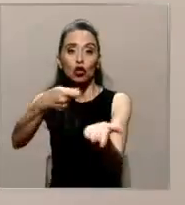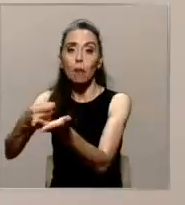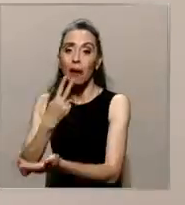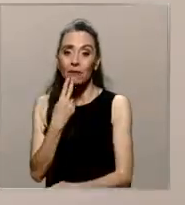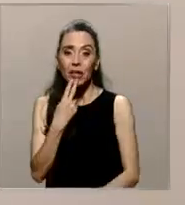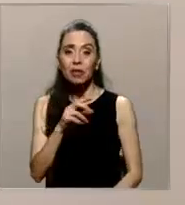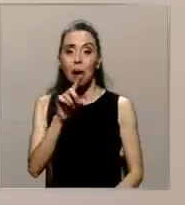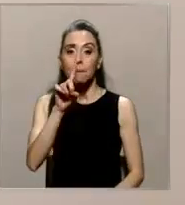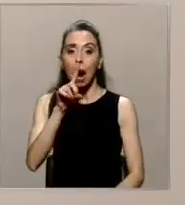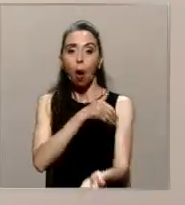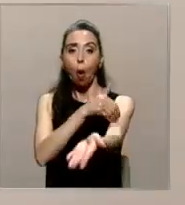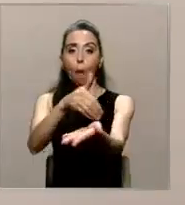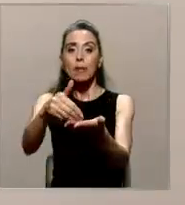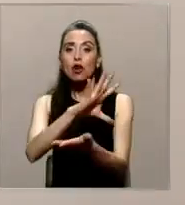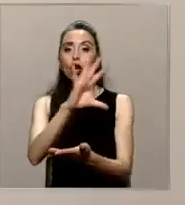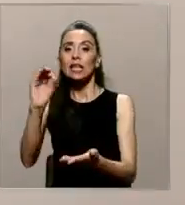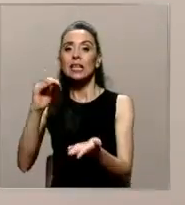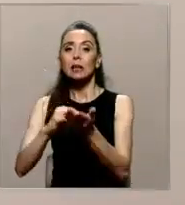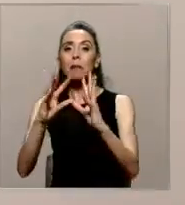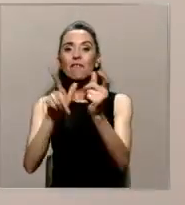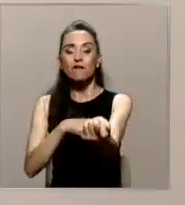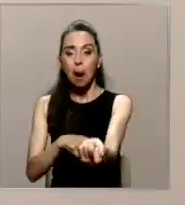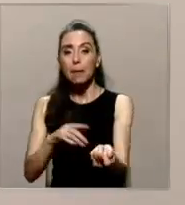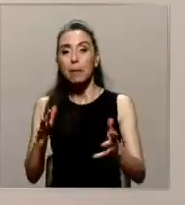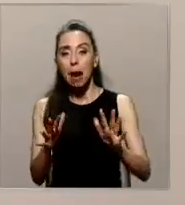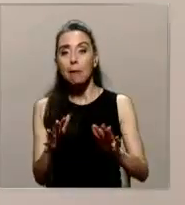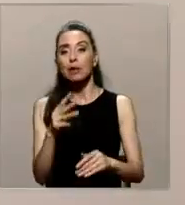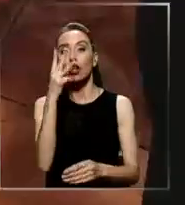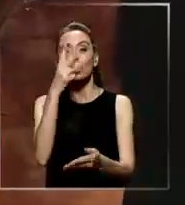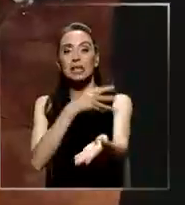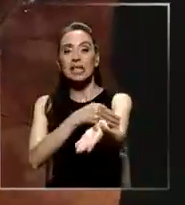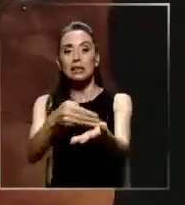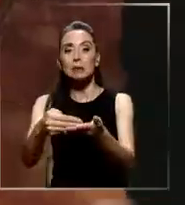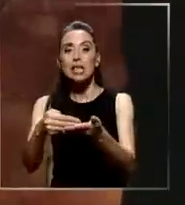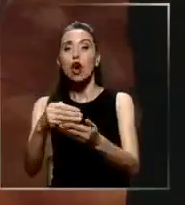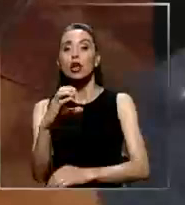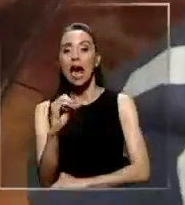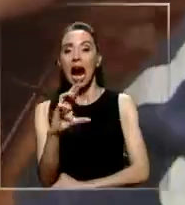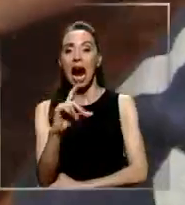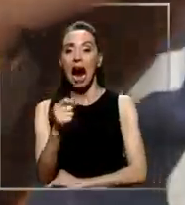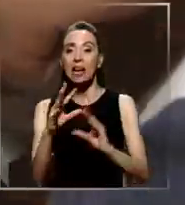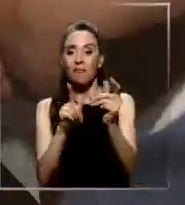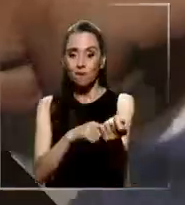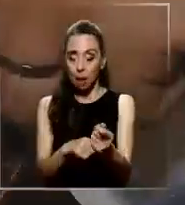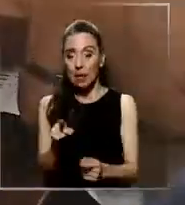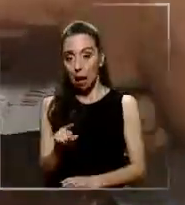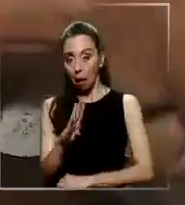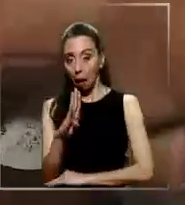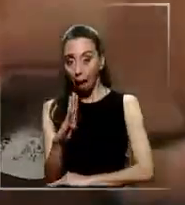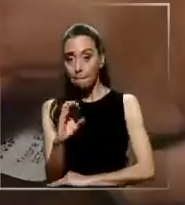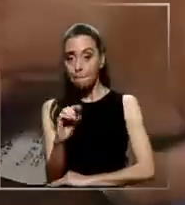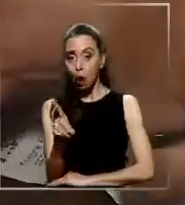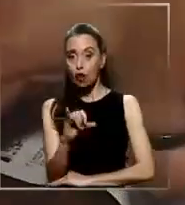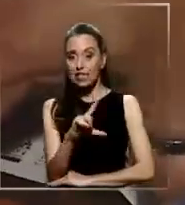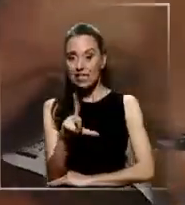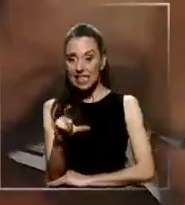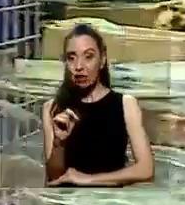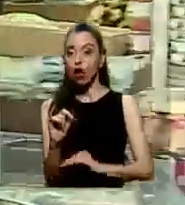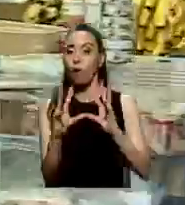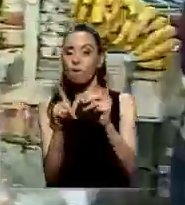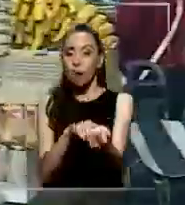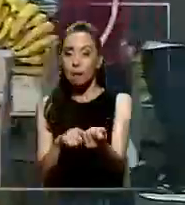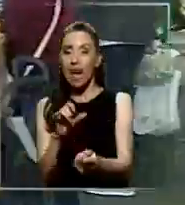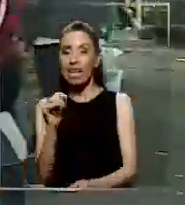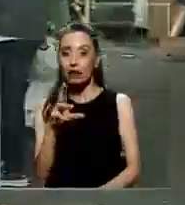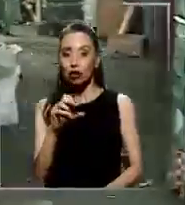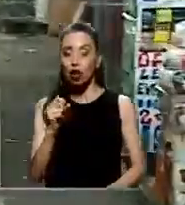1,5 millones de hogares, alrededor de 3 millones de cargas familiares. El bolsillo familiar electrónico cubre el 20% del